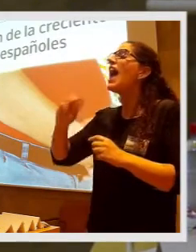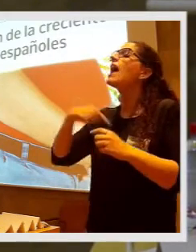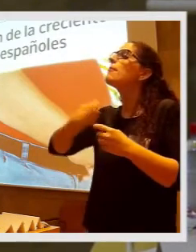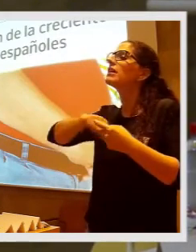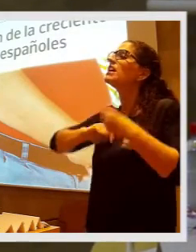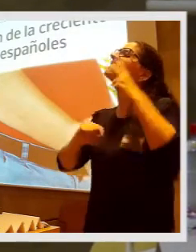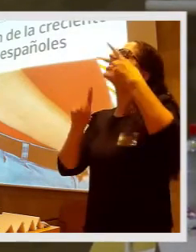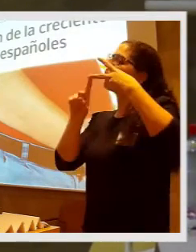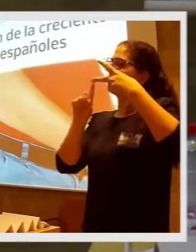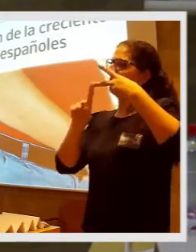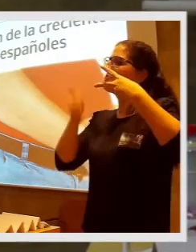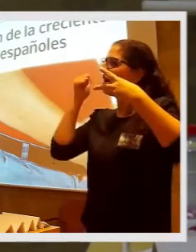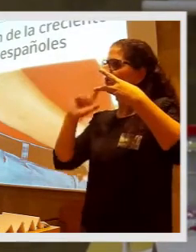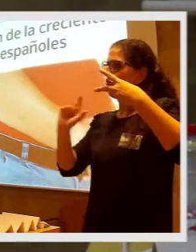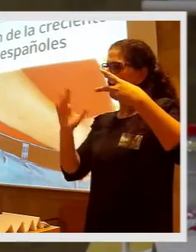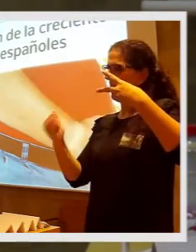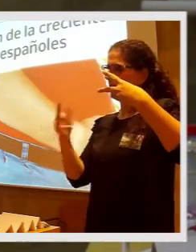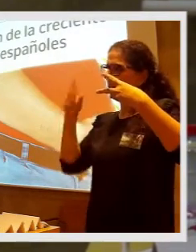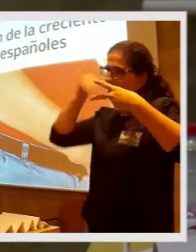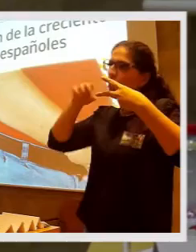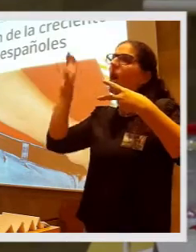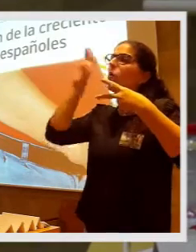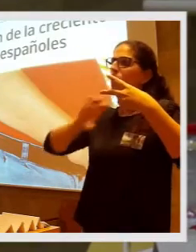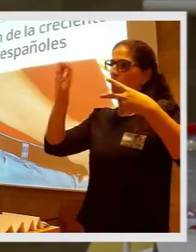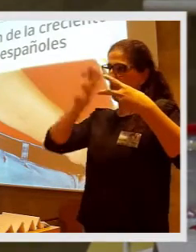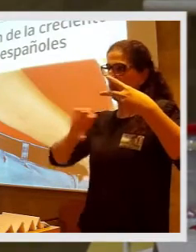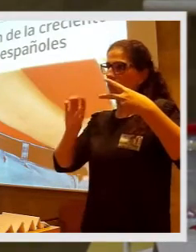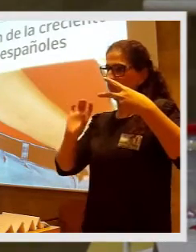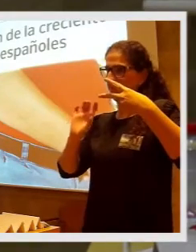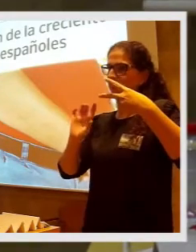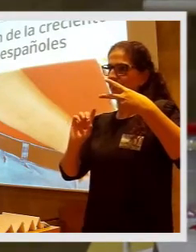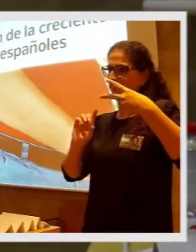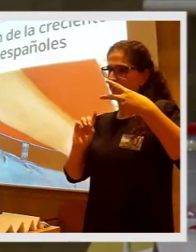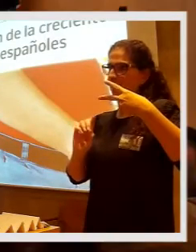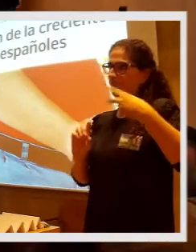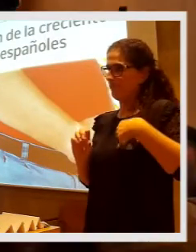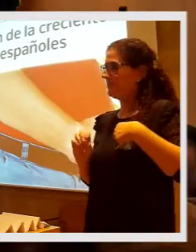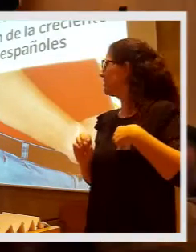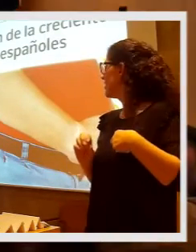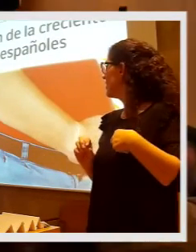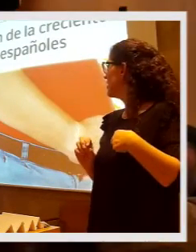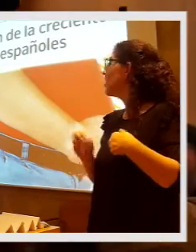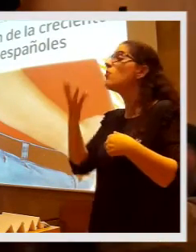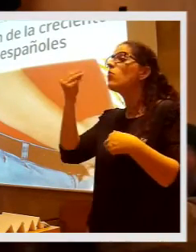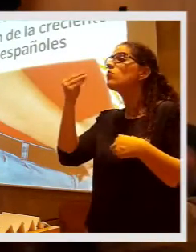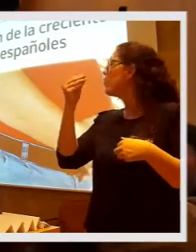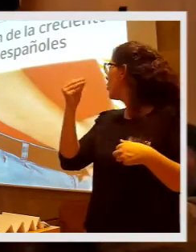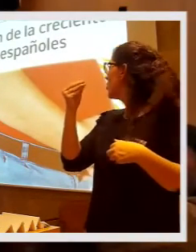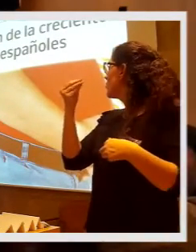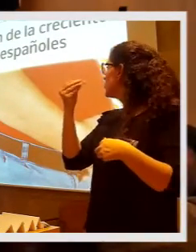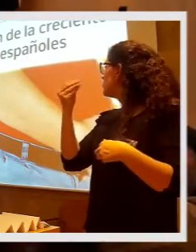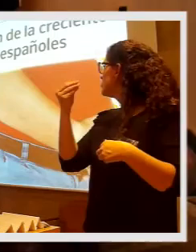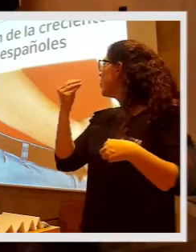sobrepeso. Fijaros, hasta más de la mitad de los españoles tienen sobrepeso o obesidad. Y una cosa muy importante y